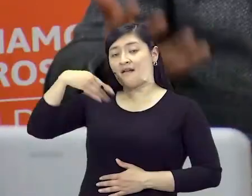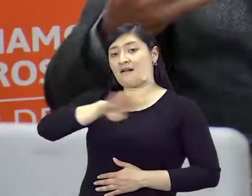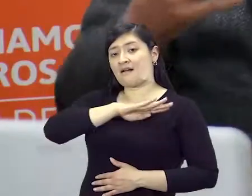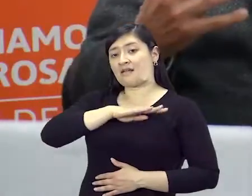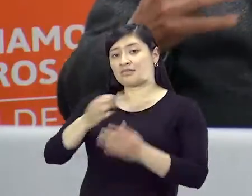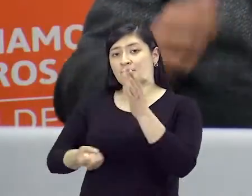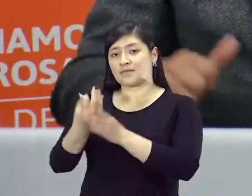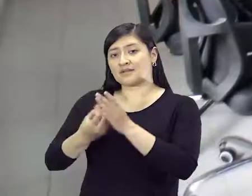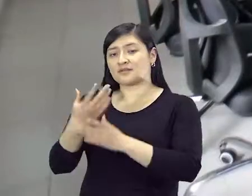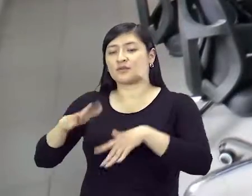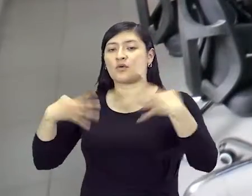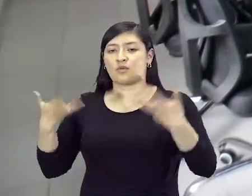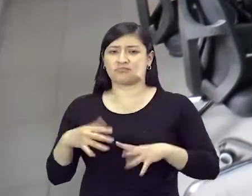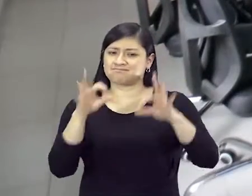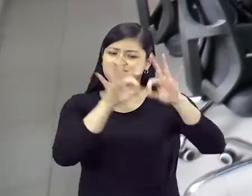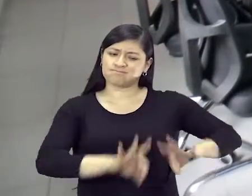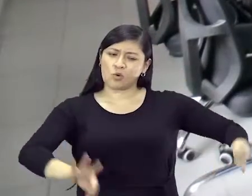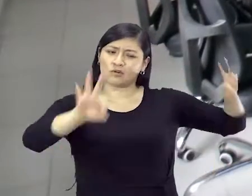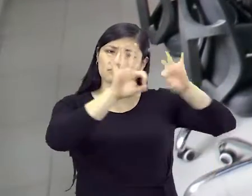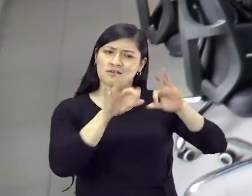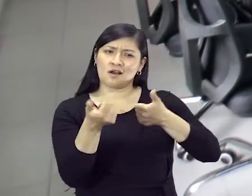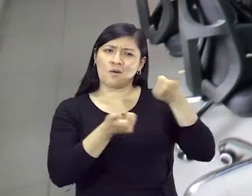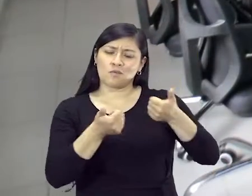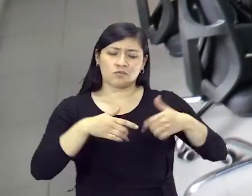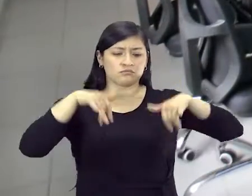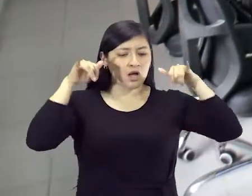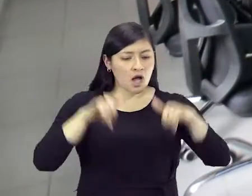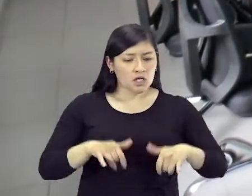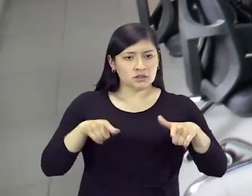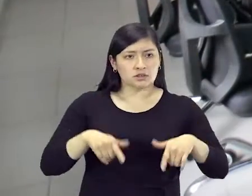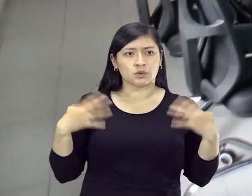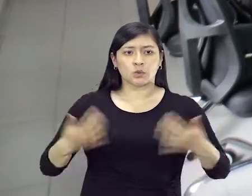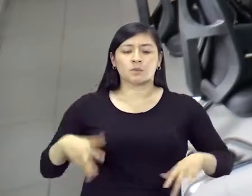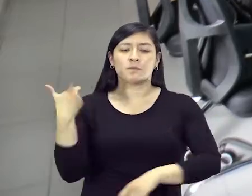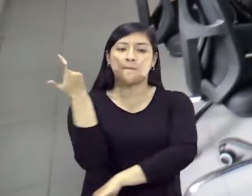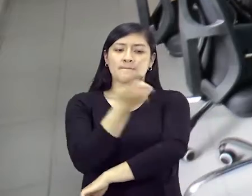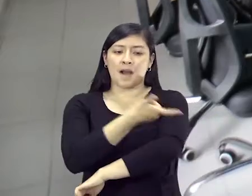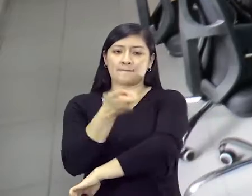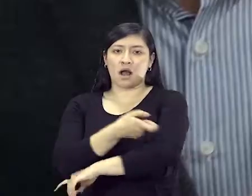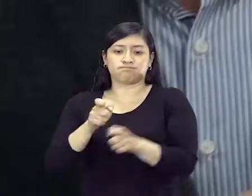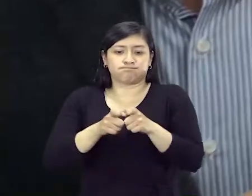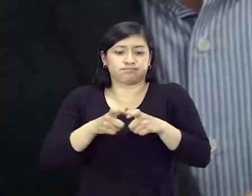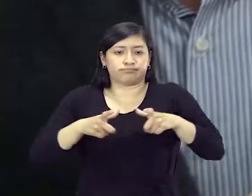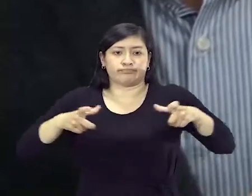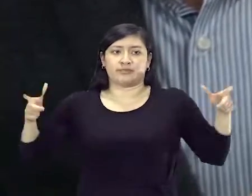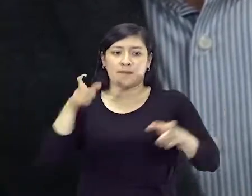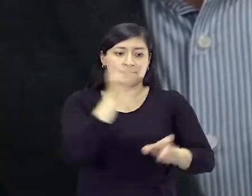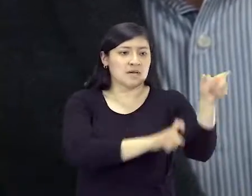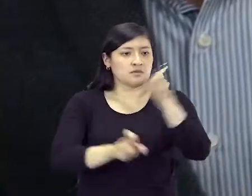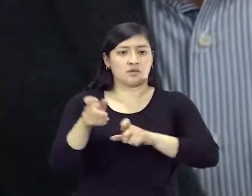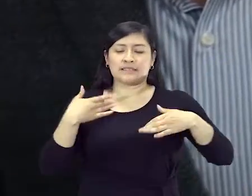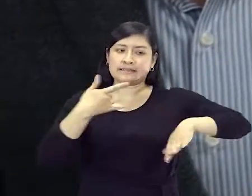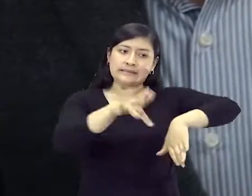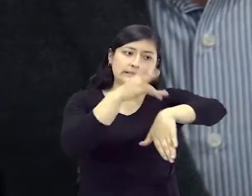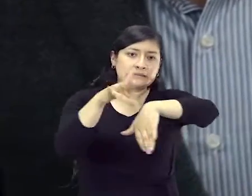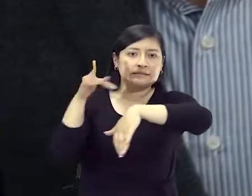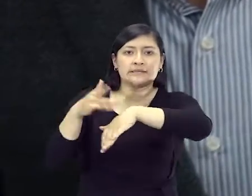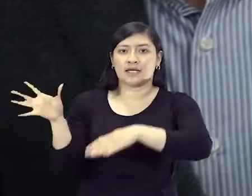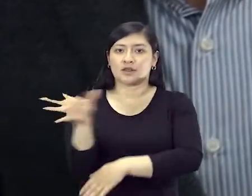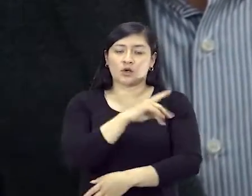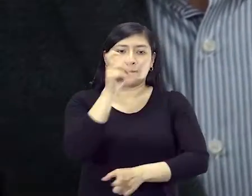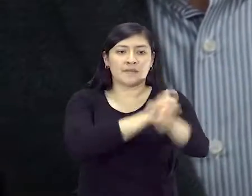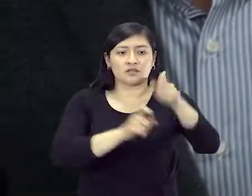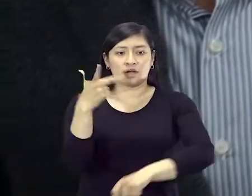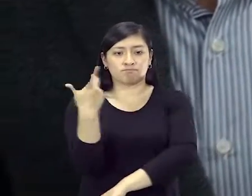señor alcalde de Pasto ha insistido en la importancia de realizar aquí en la ciudad una vacunación masiva y vamos a hacerlo con varios